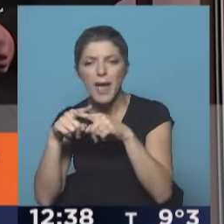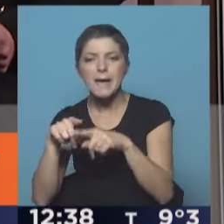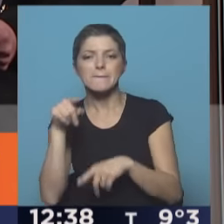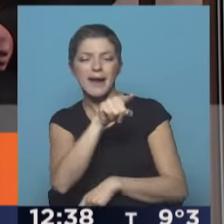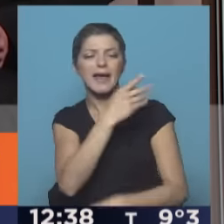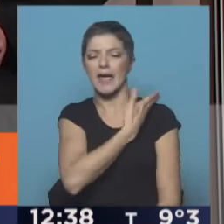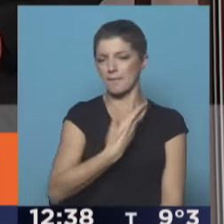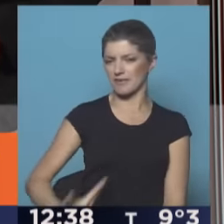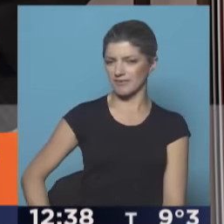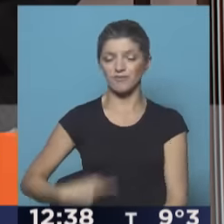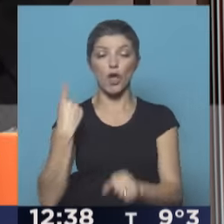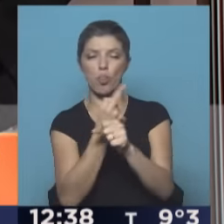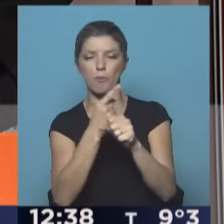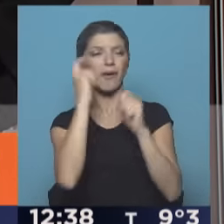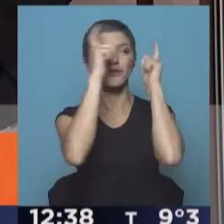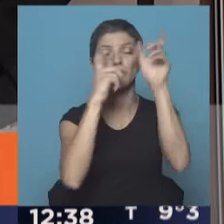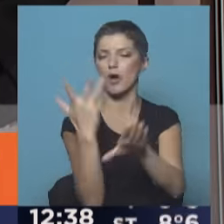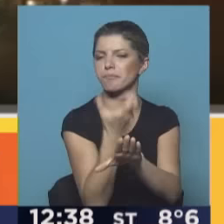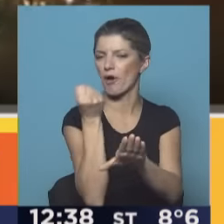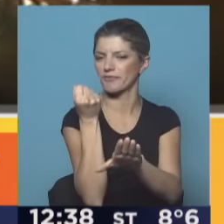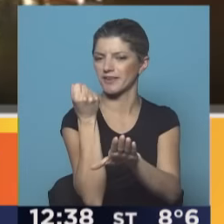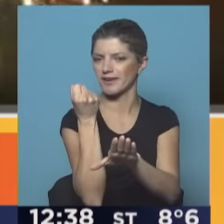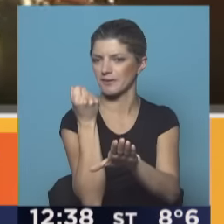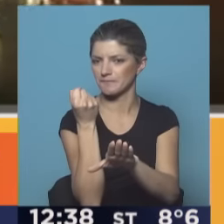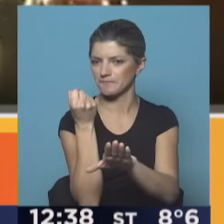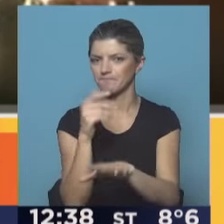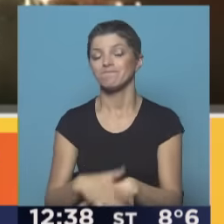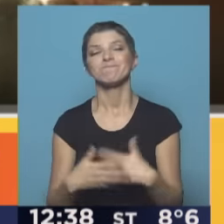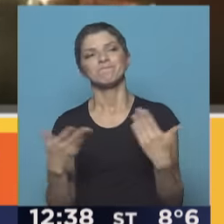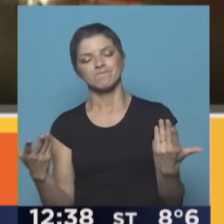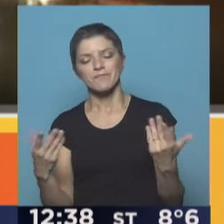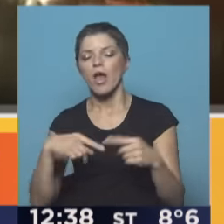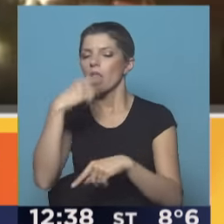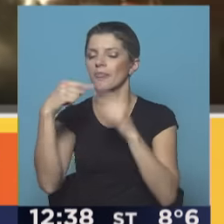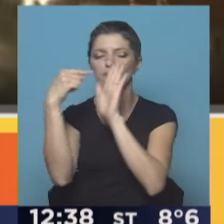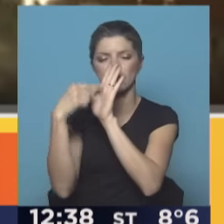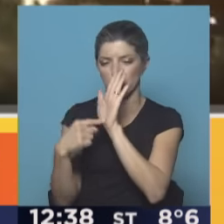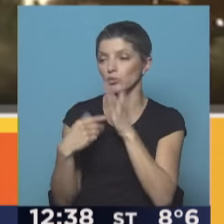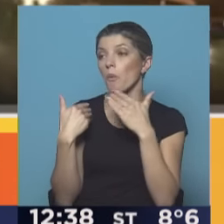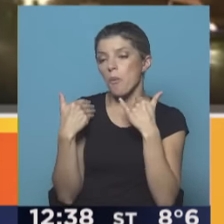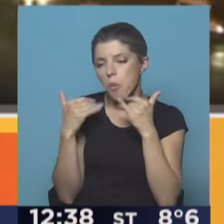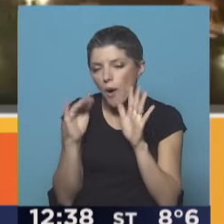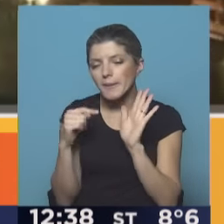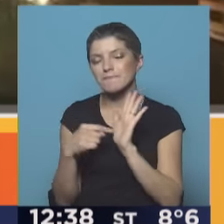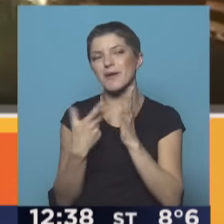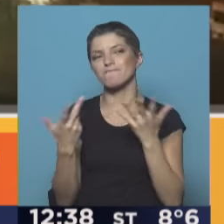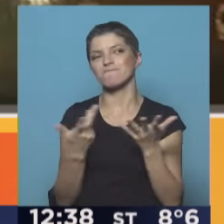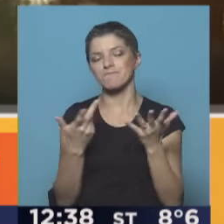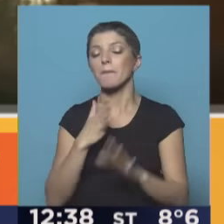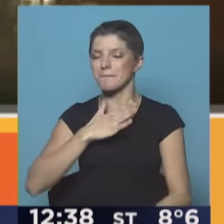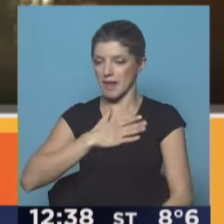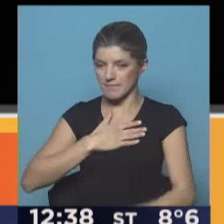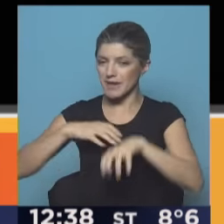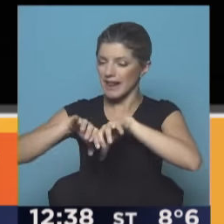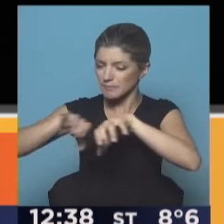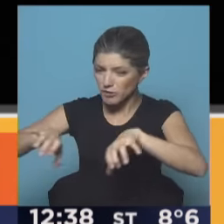presidencialista eterno Por llamarlo así eh Son secundarios si bien pueden existir pero son Me parece que la fisura fundamental